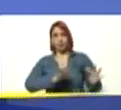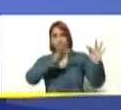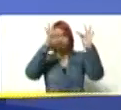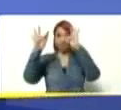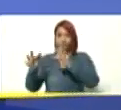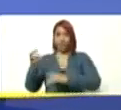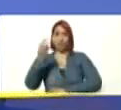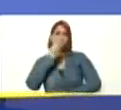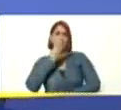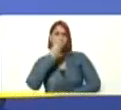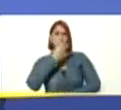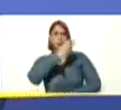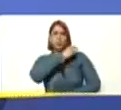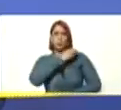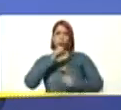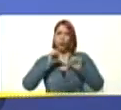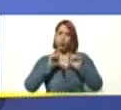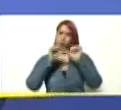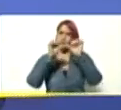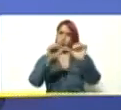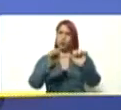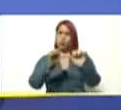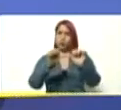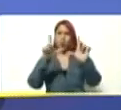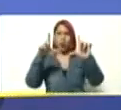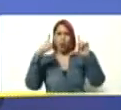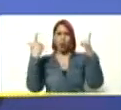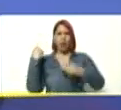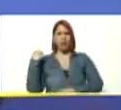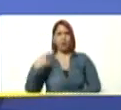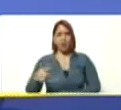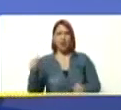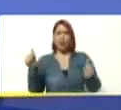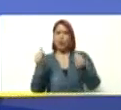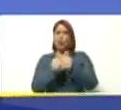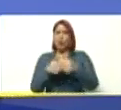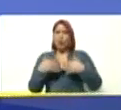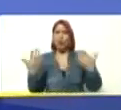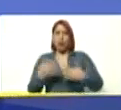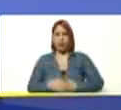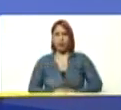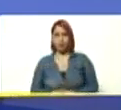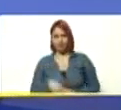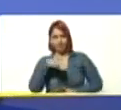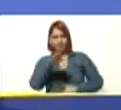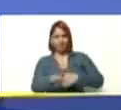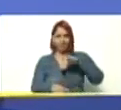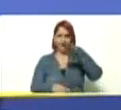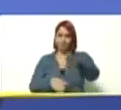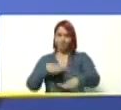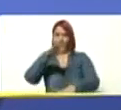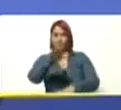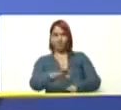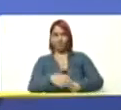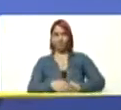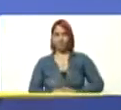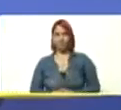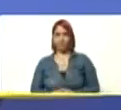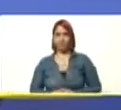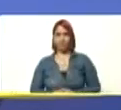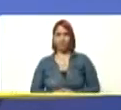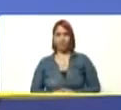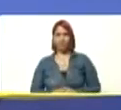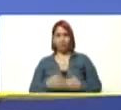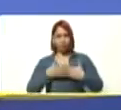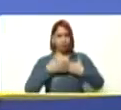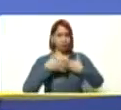García Carneiro continúa. La Guaira tiene con qué, avanzaremos, y en el